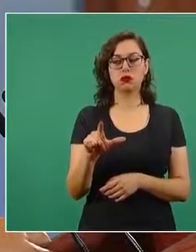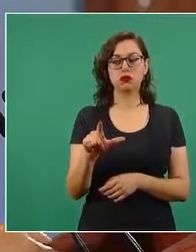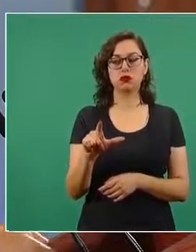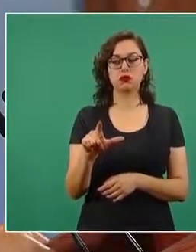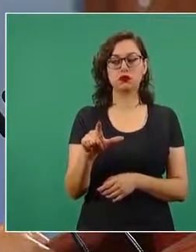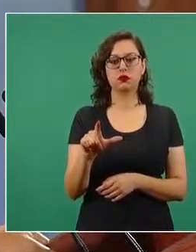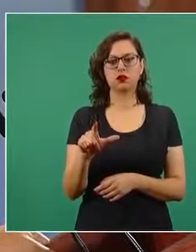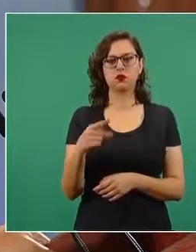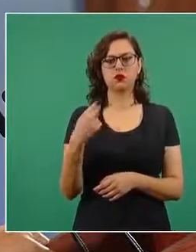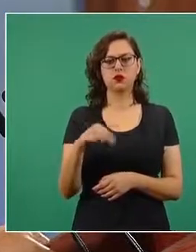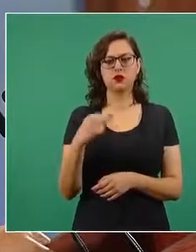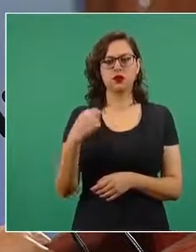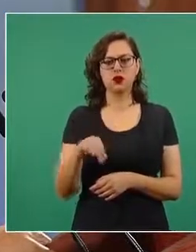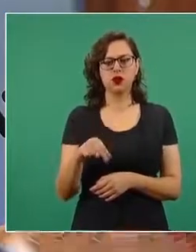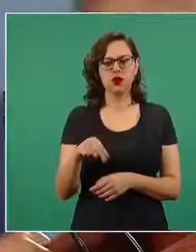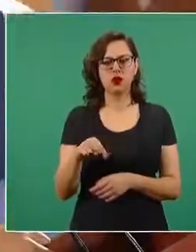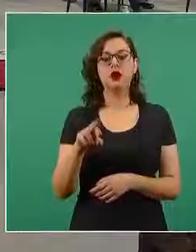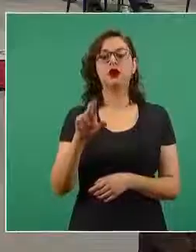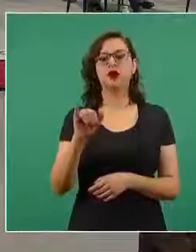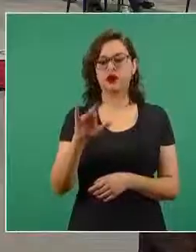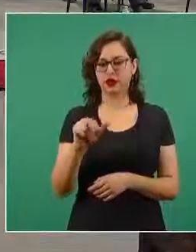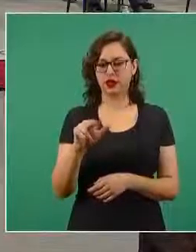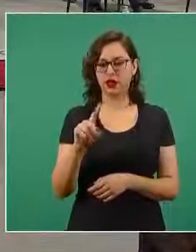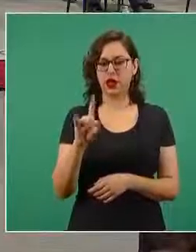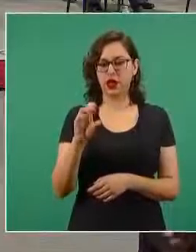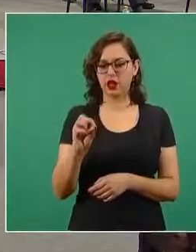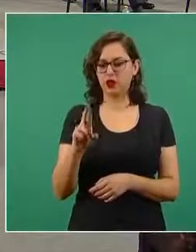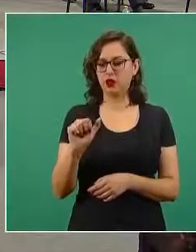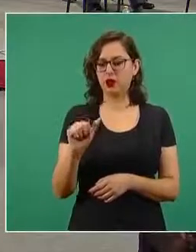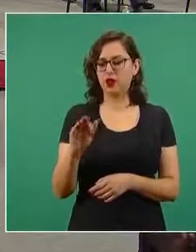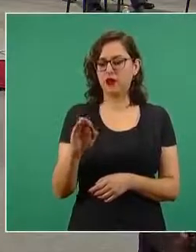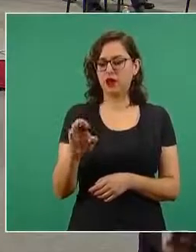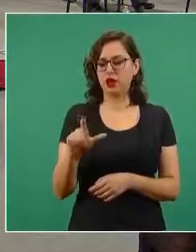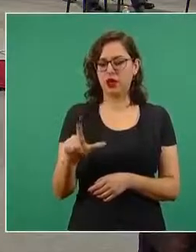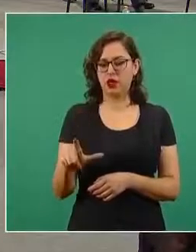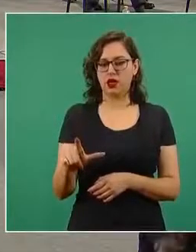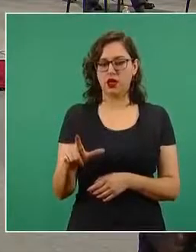Ricardo, ¿qué? Ricardo Rafael,